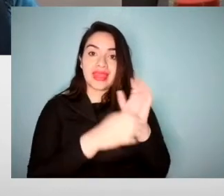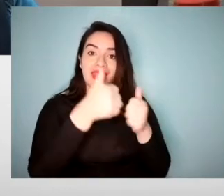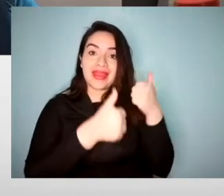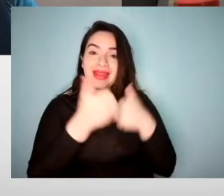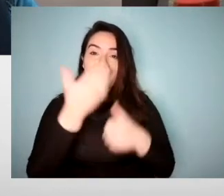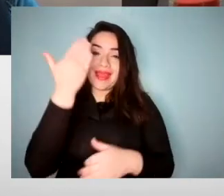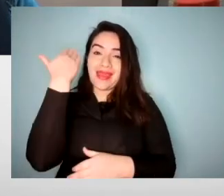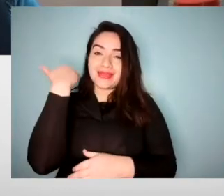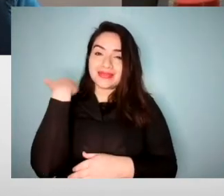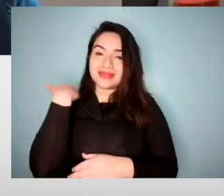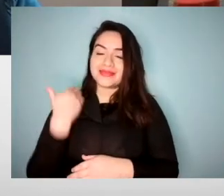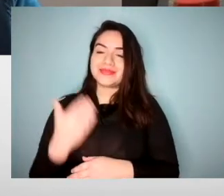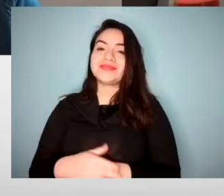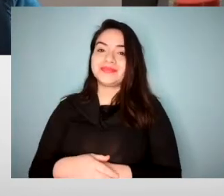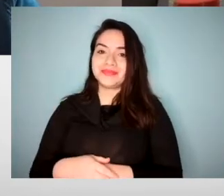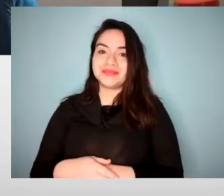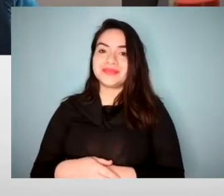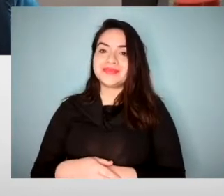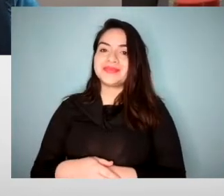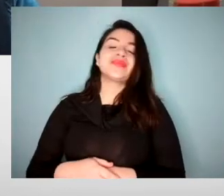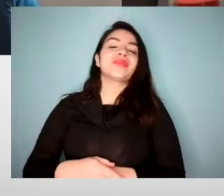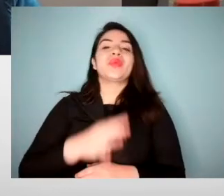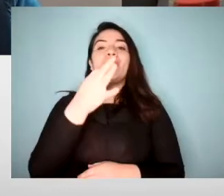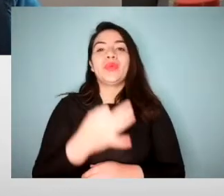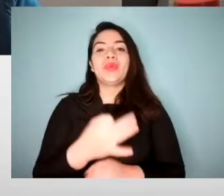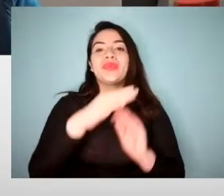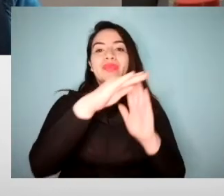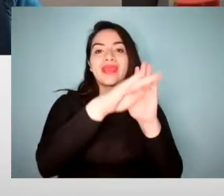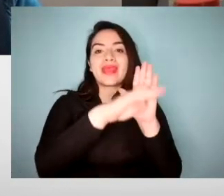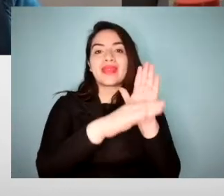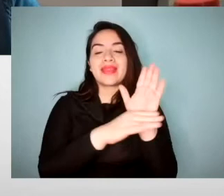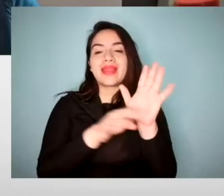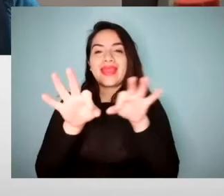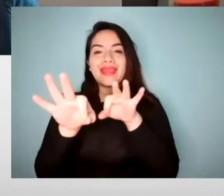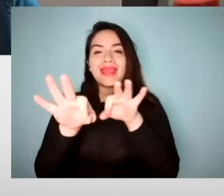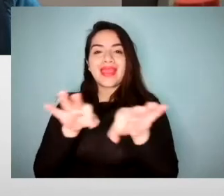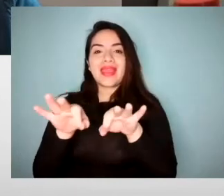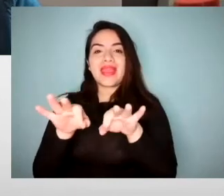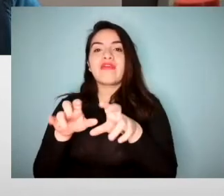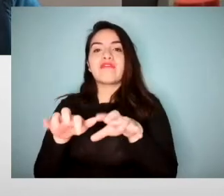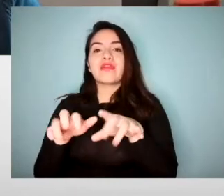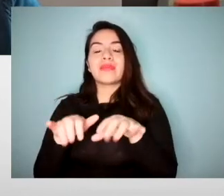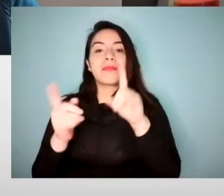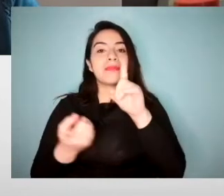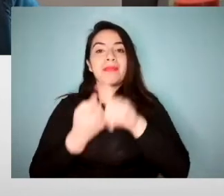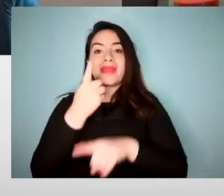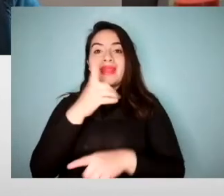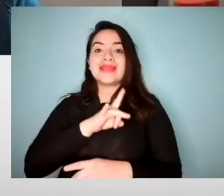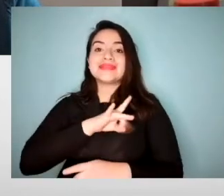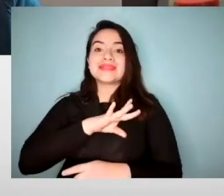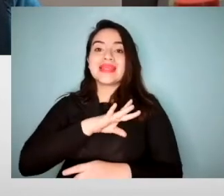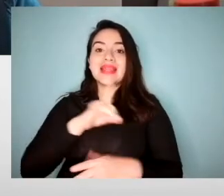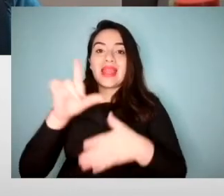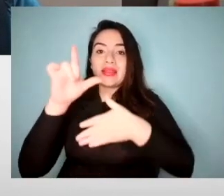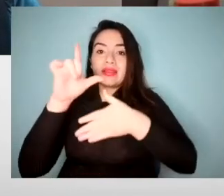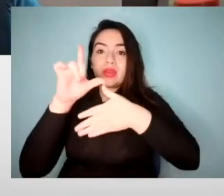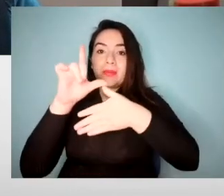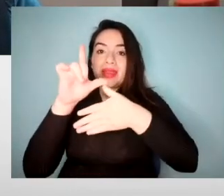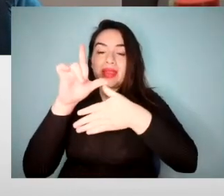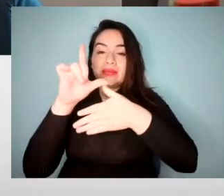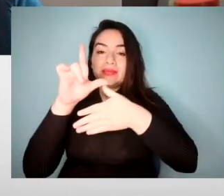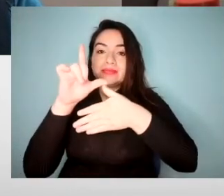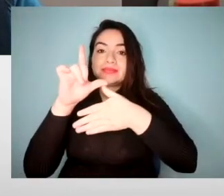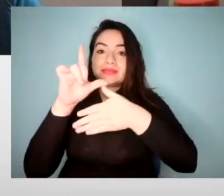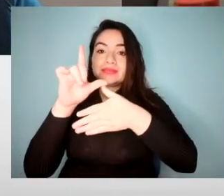tiempo. Y apareció la carrera de Ingeniería en Bioinformática, que era la primera en Chile y en Latinoamérica. En